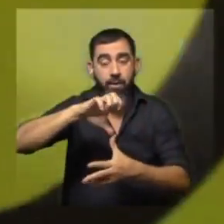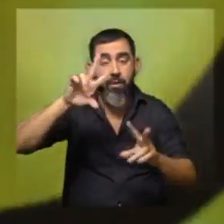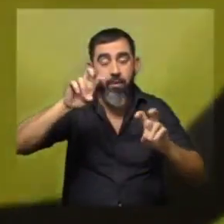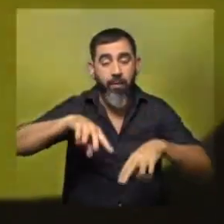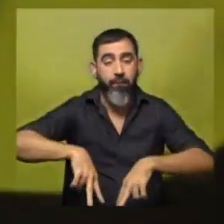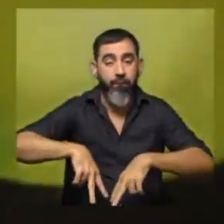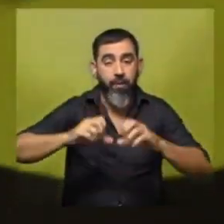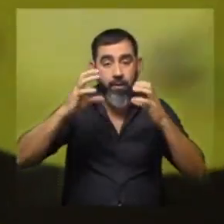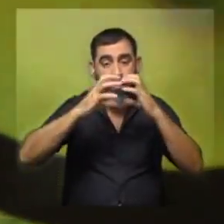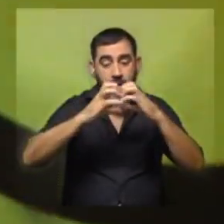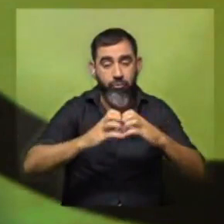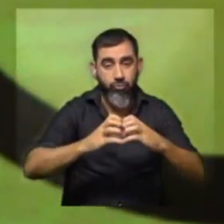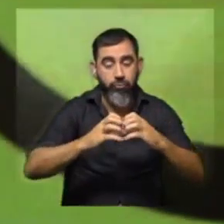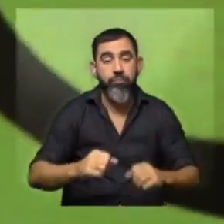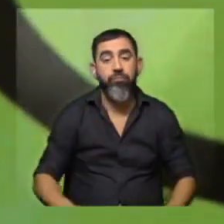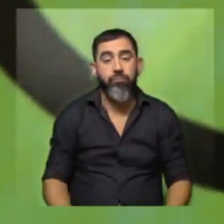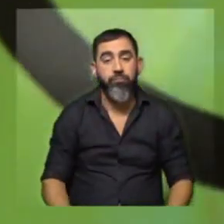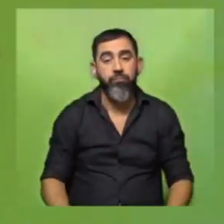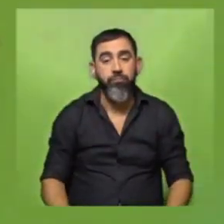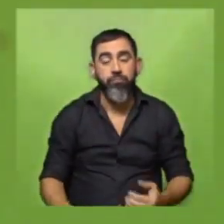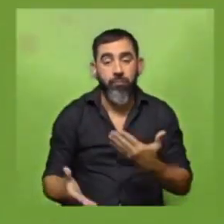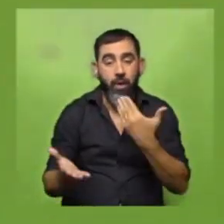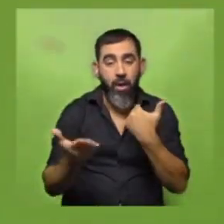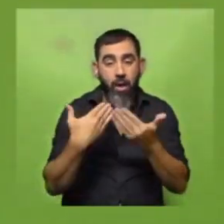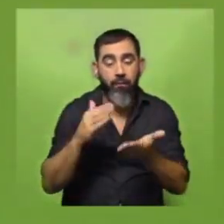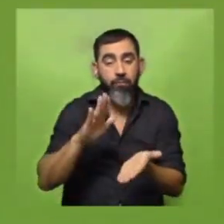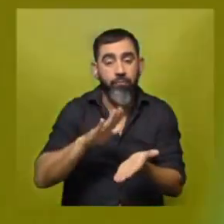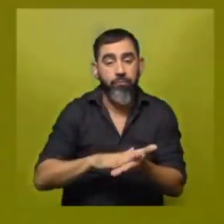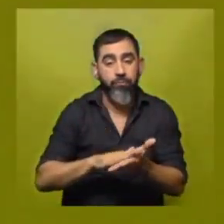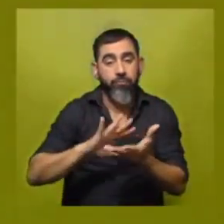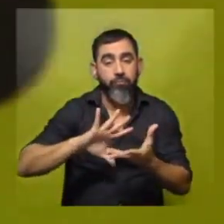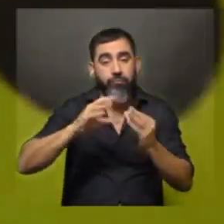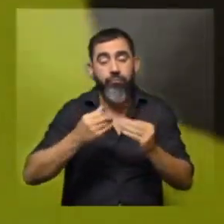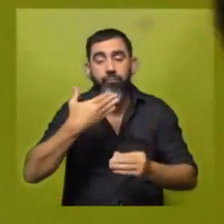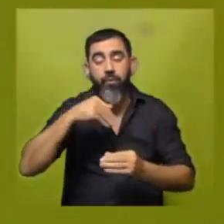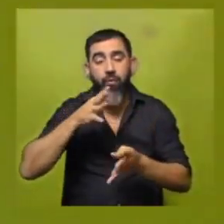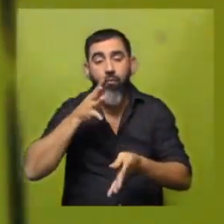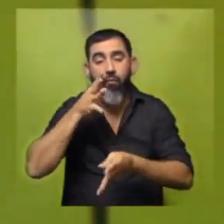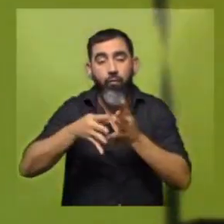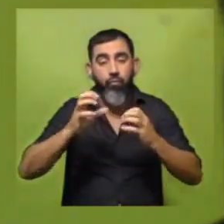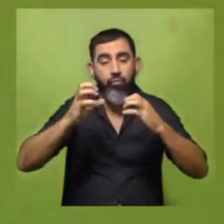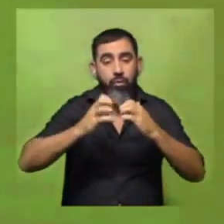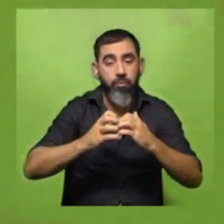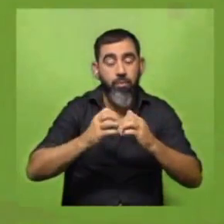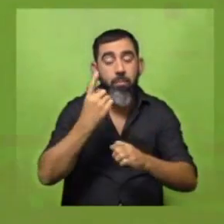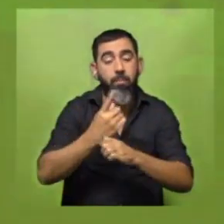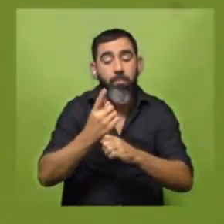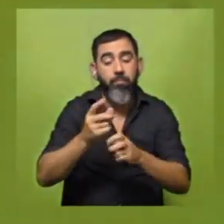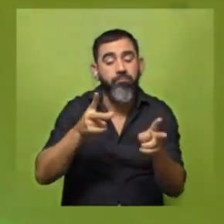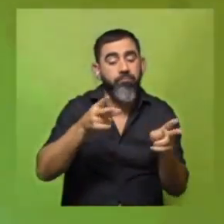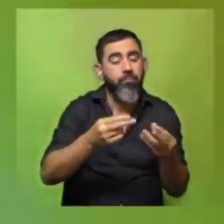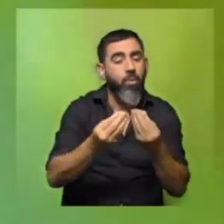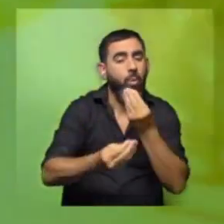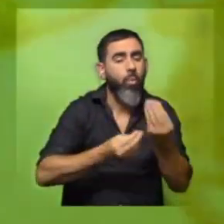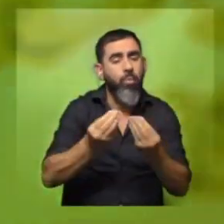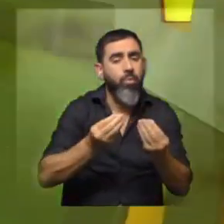investigaciones neurológicas. Bueno, hablamos de esto, de la manera de interpretar el funcionamiento del cerebro, y la primera parte es cómo